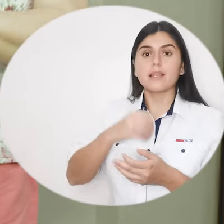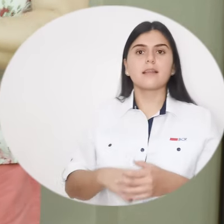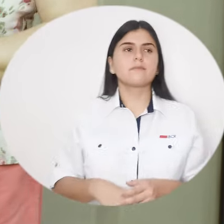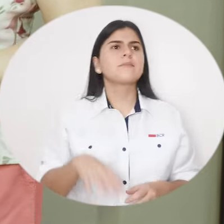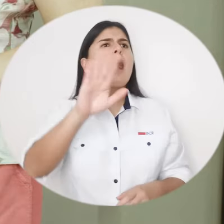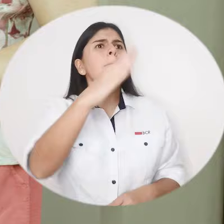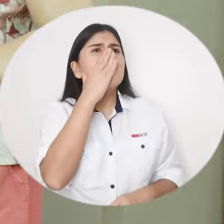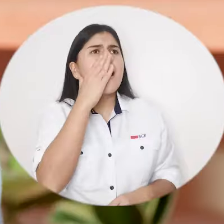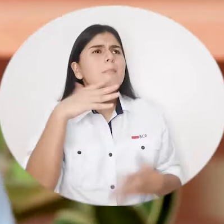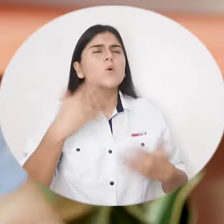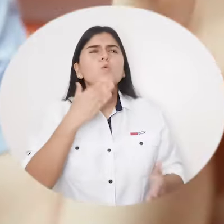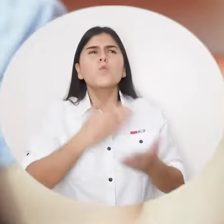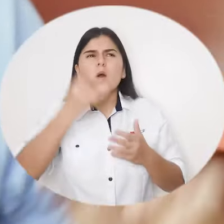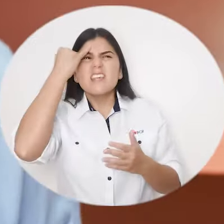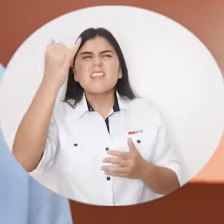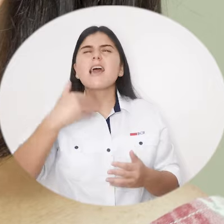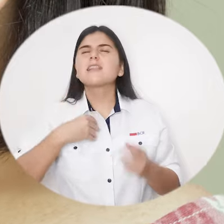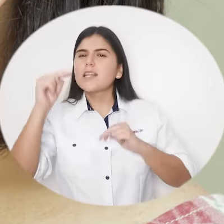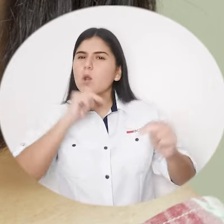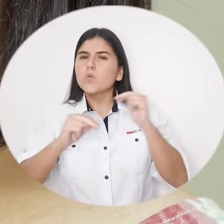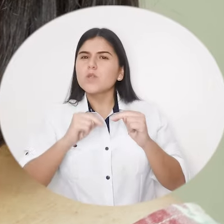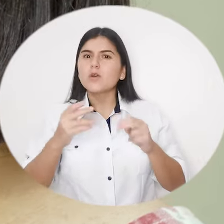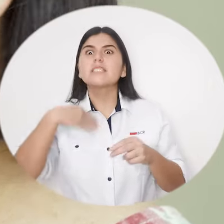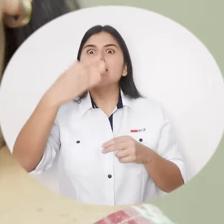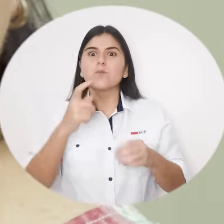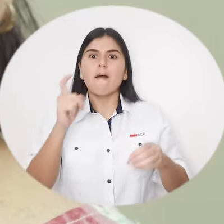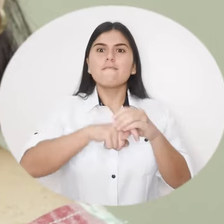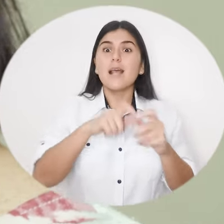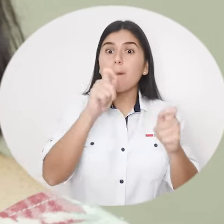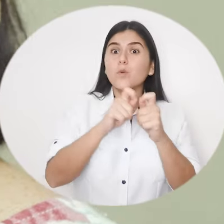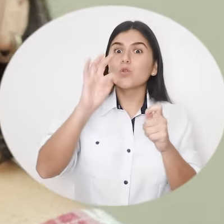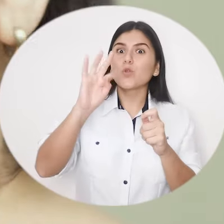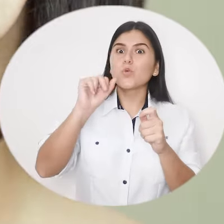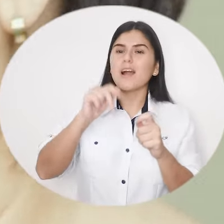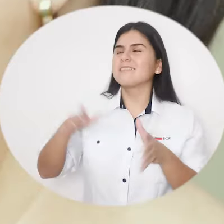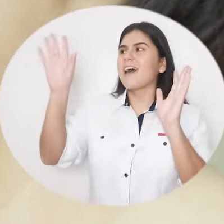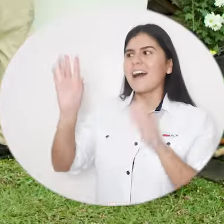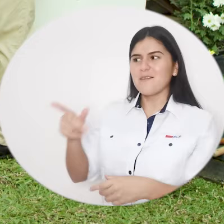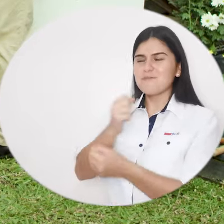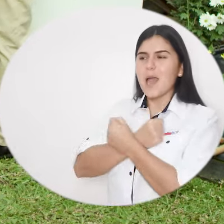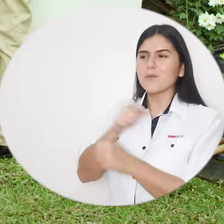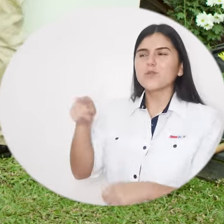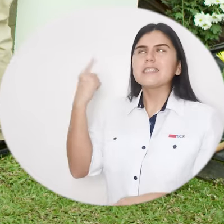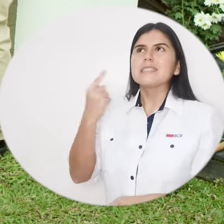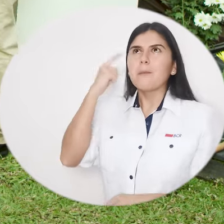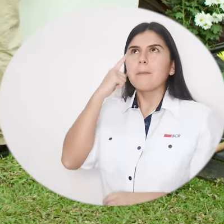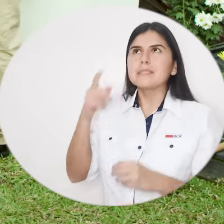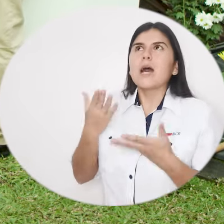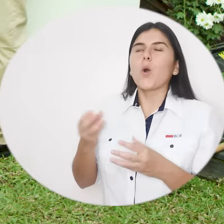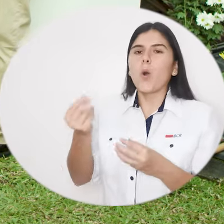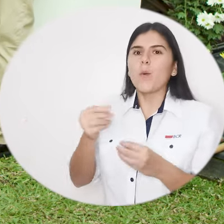la pensión alimentaria. Uy, ma, ¿sabe qué estaría? Buenísima la idea, ponernos un negocio y nos afiliamos con Punto Tucán. Ay, mi amor,